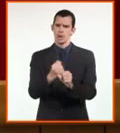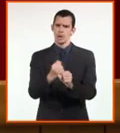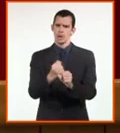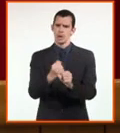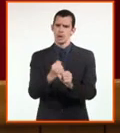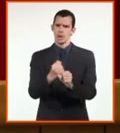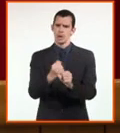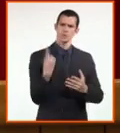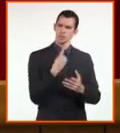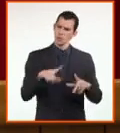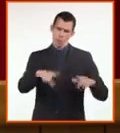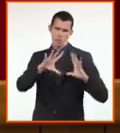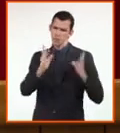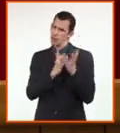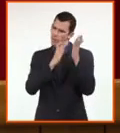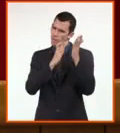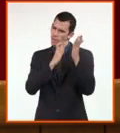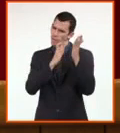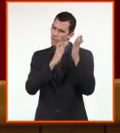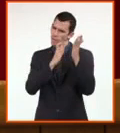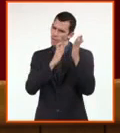fieles al juramento de actuar en